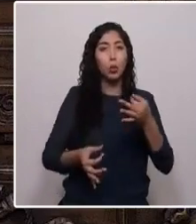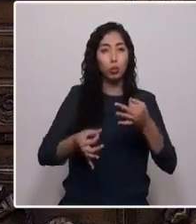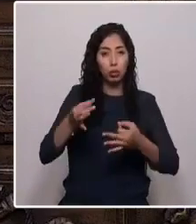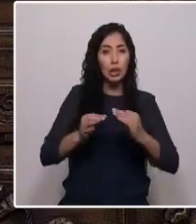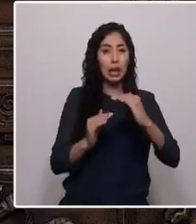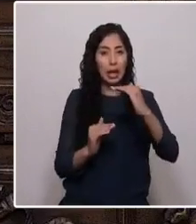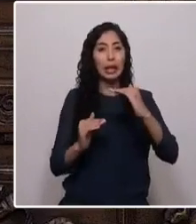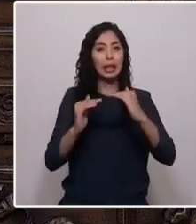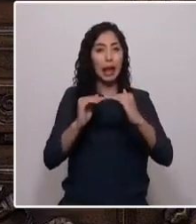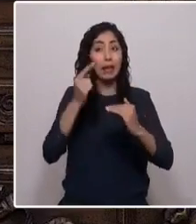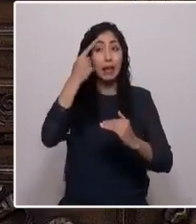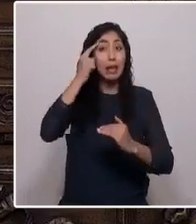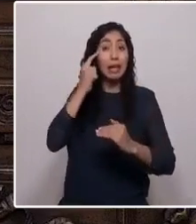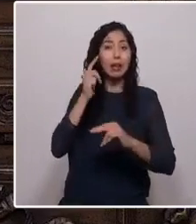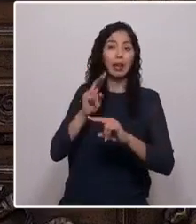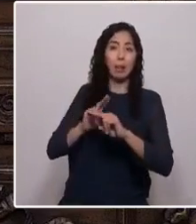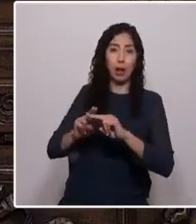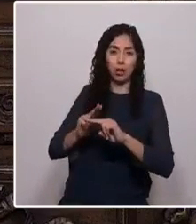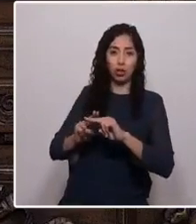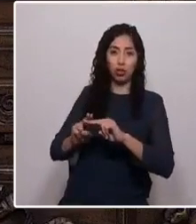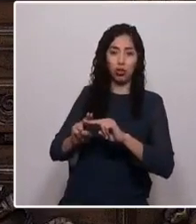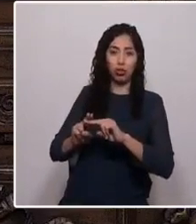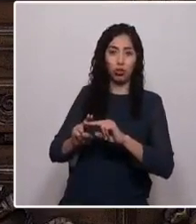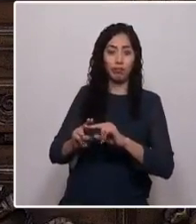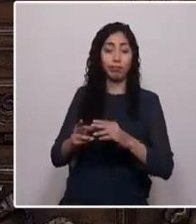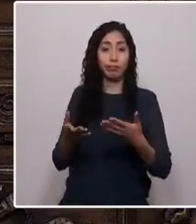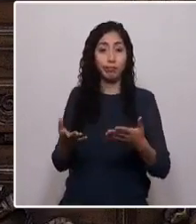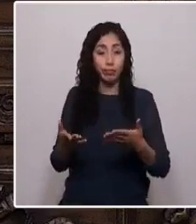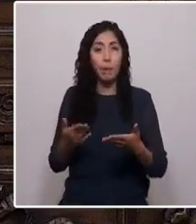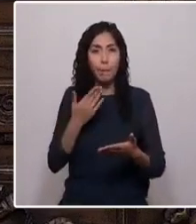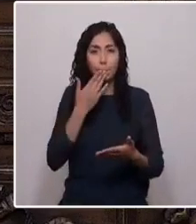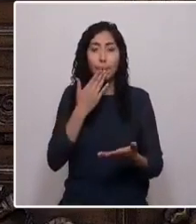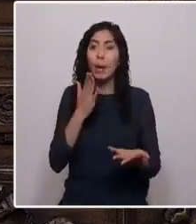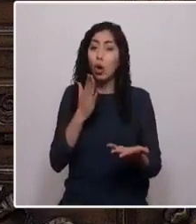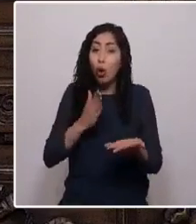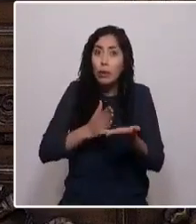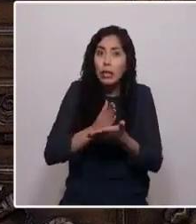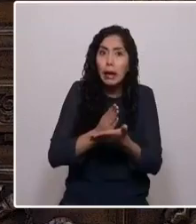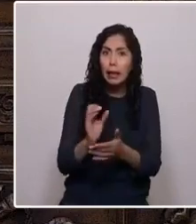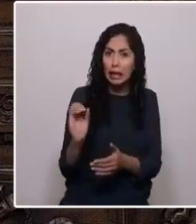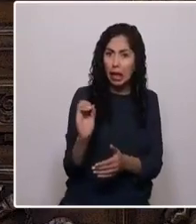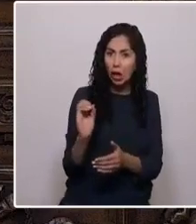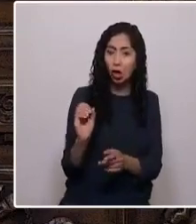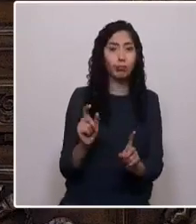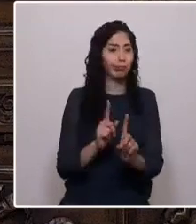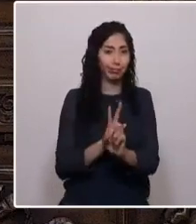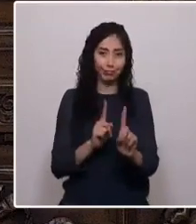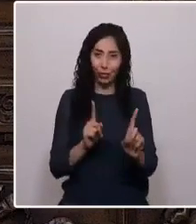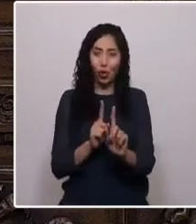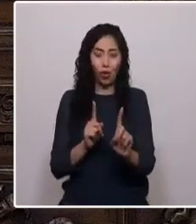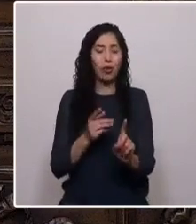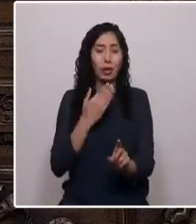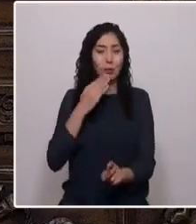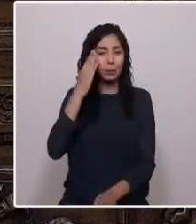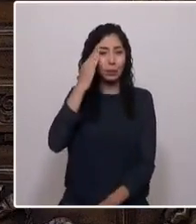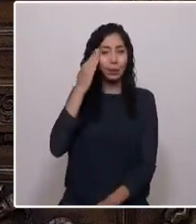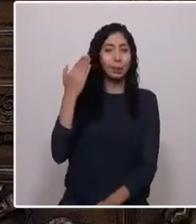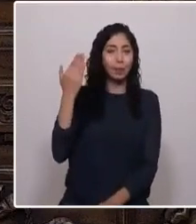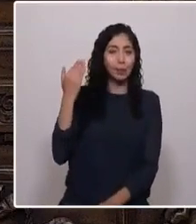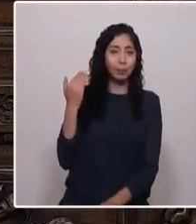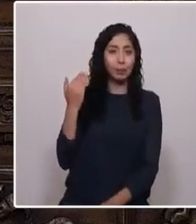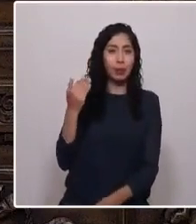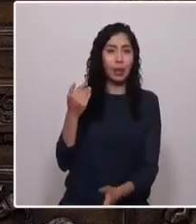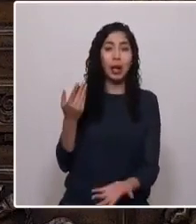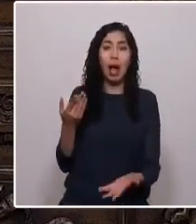y reparación. Porque no partimos de cero y porque no es comparable luchar por la democracia en tiempo de la cruel